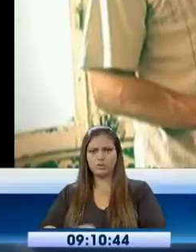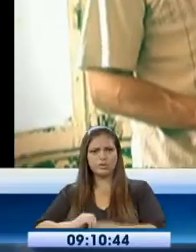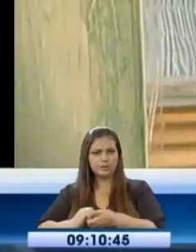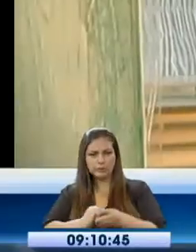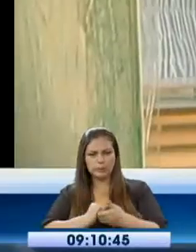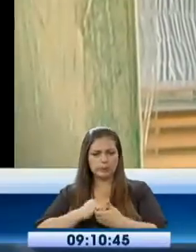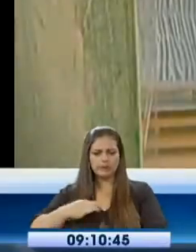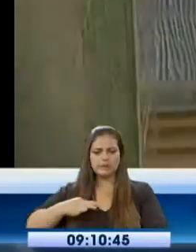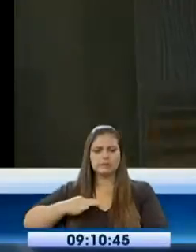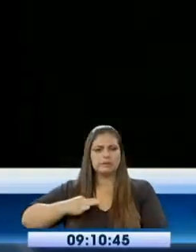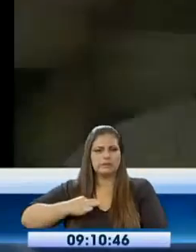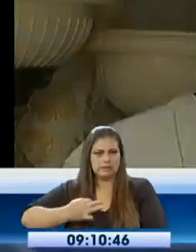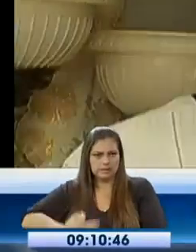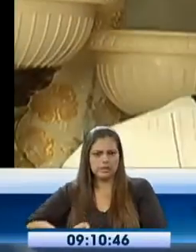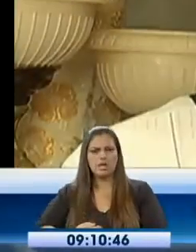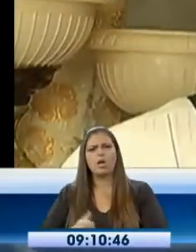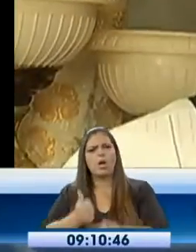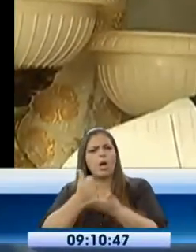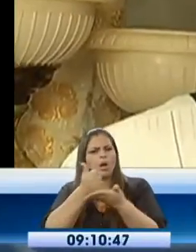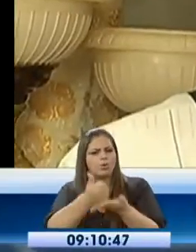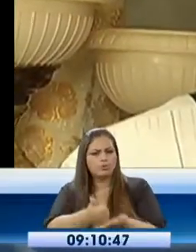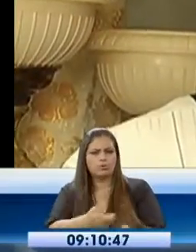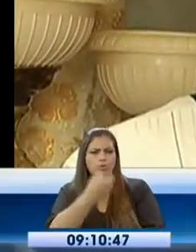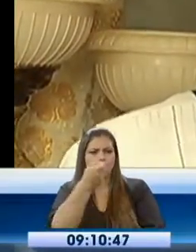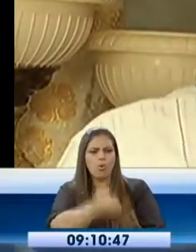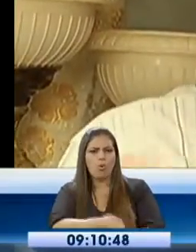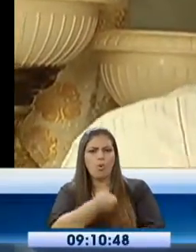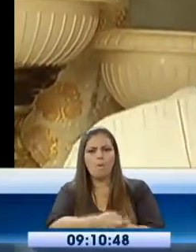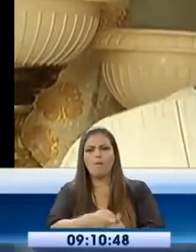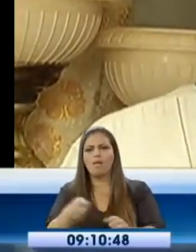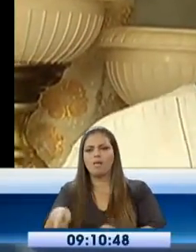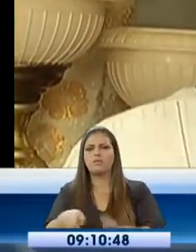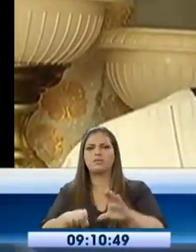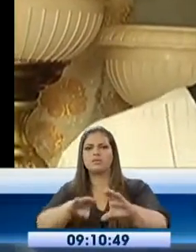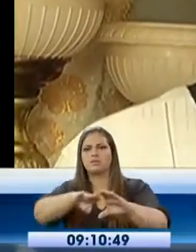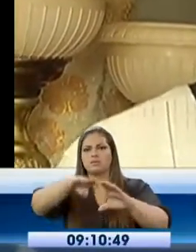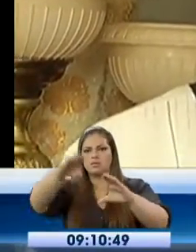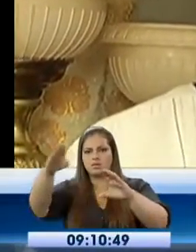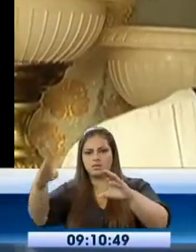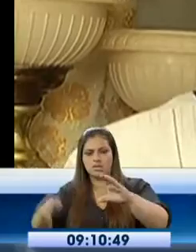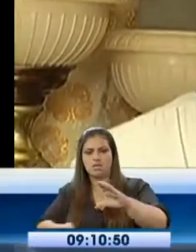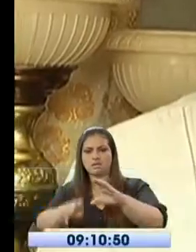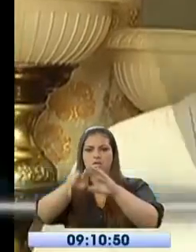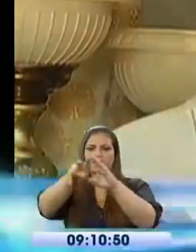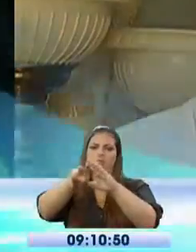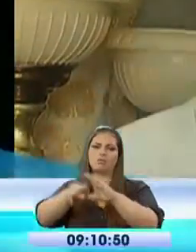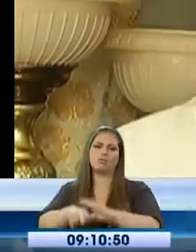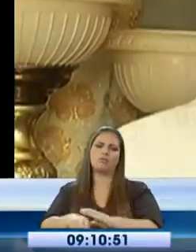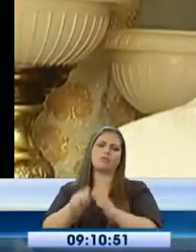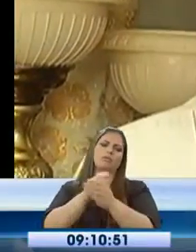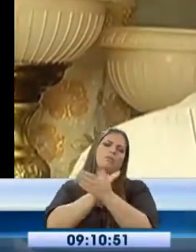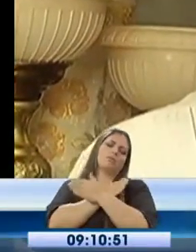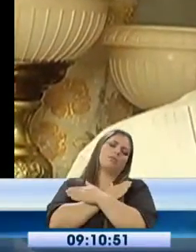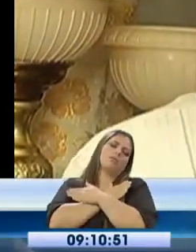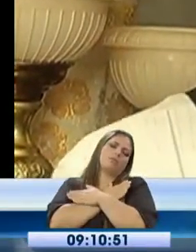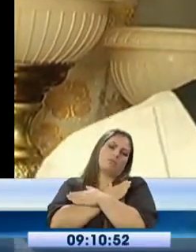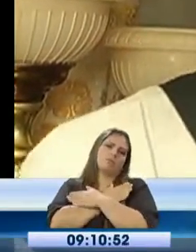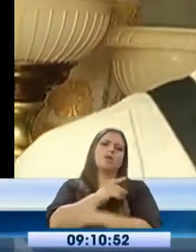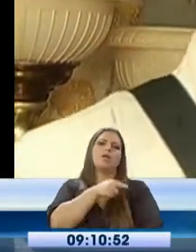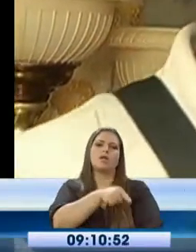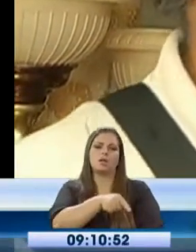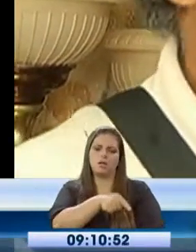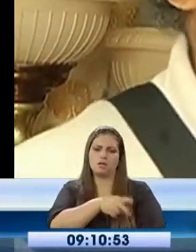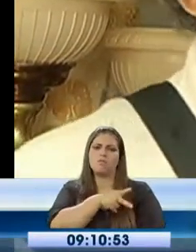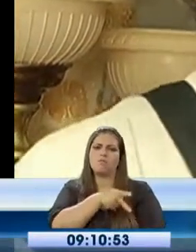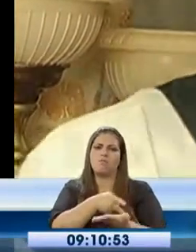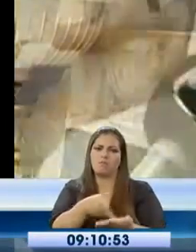féretro, fiado. Ellos aceptaron dándome espera a que yo pudiera conseguir como pues cancelarle, pero hasta ahora